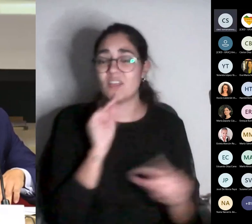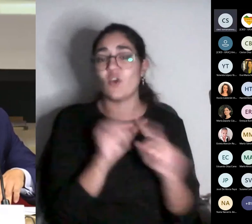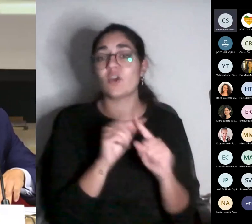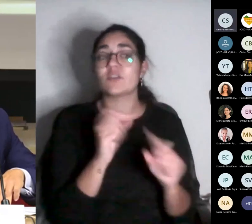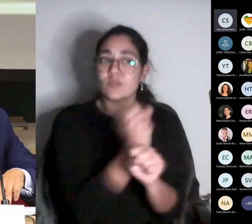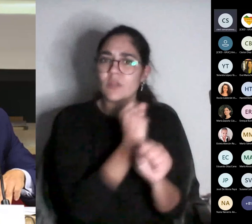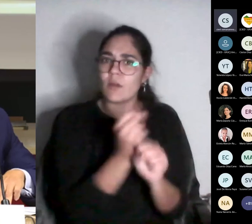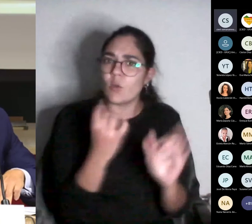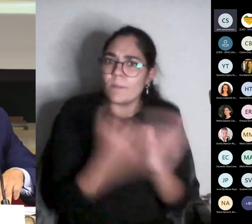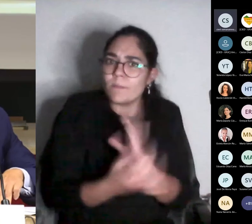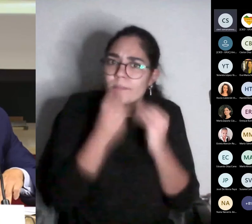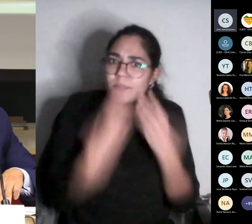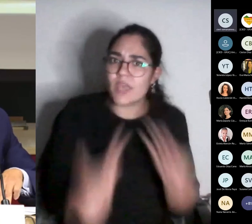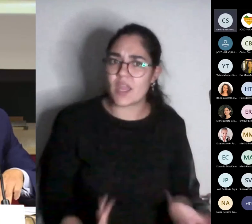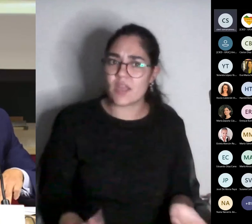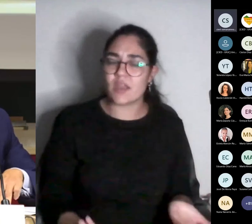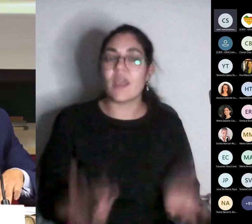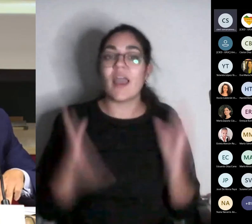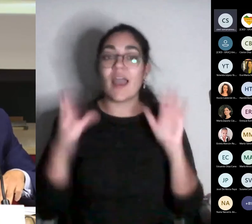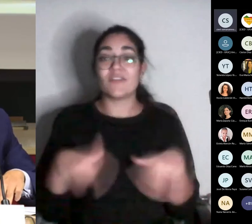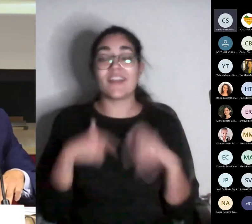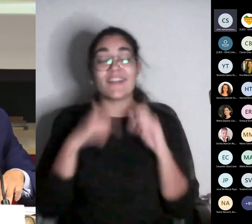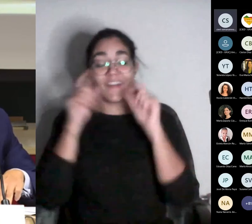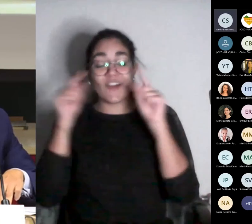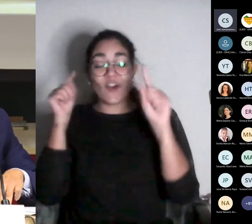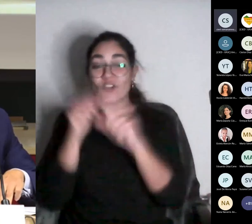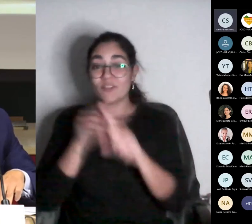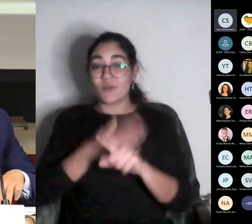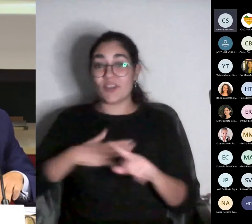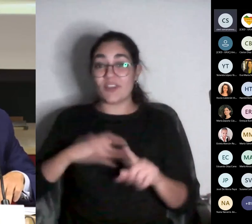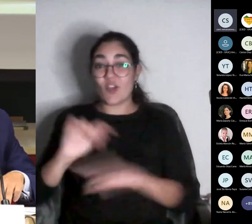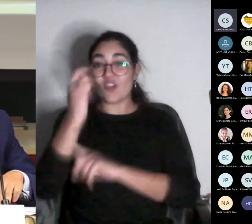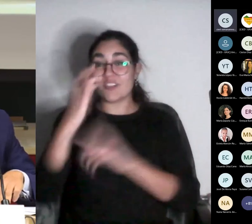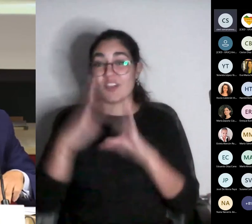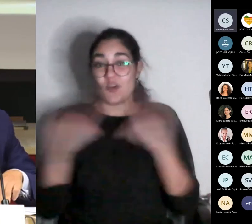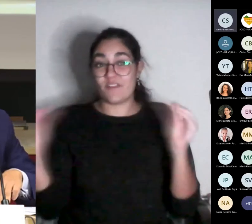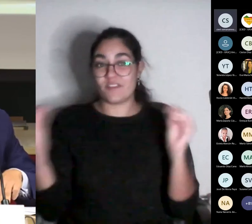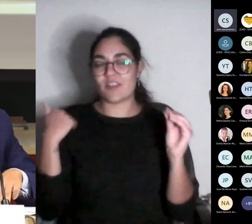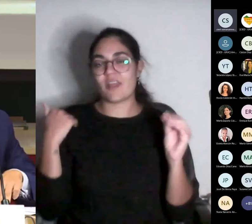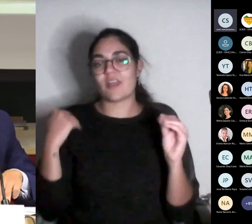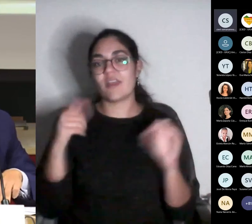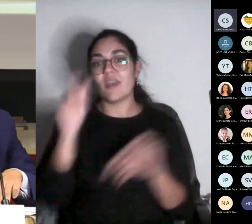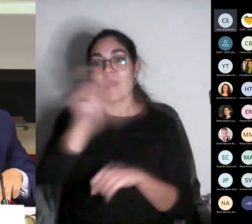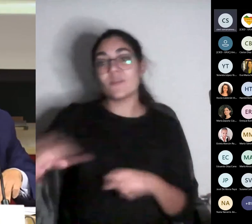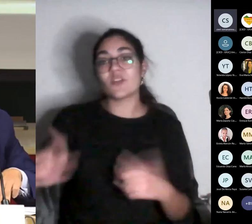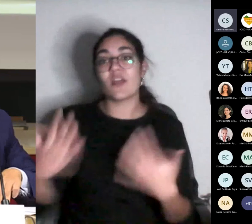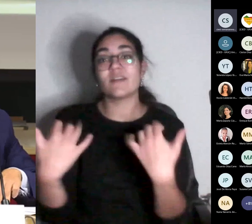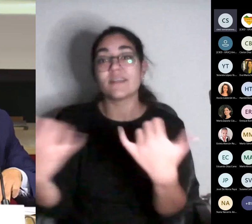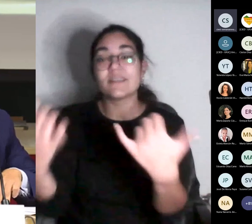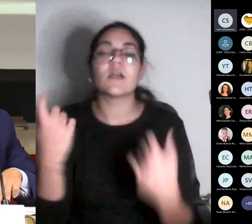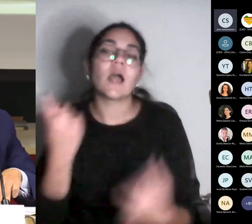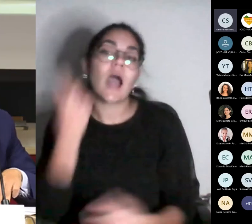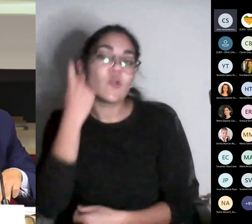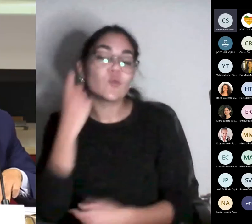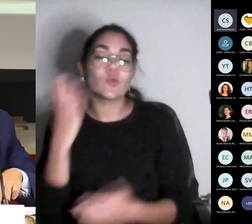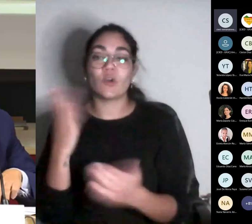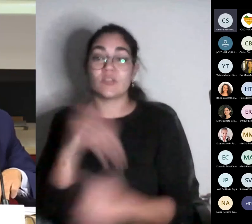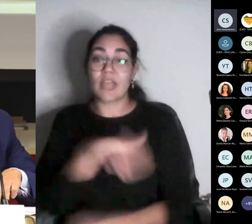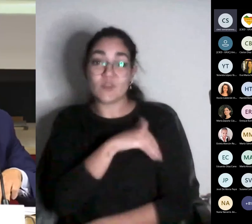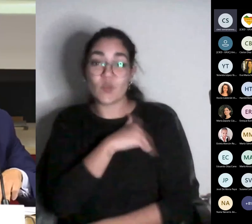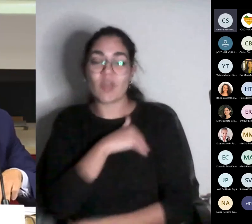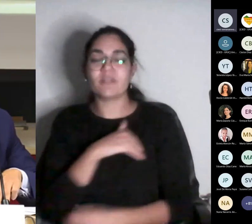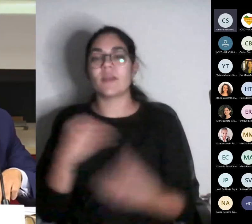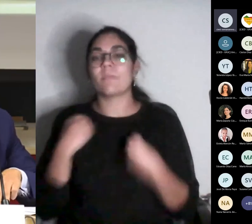nuestra universidad transforme la vida de nuestros estudiantes, transforme lo que